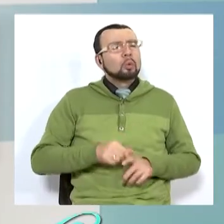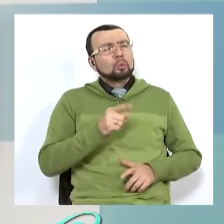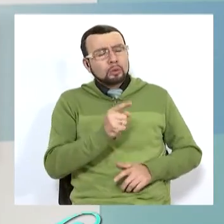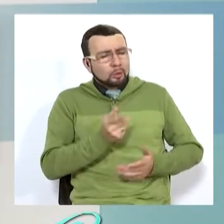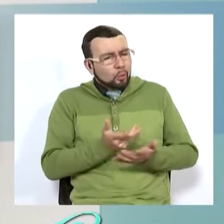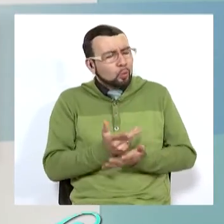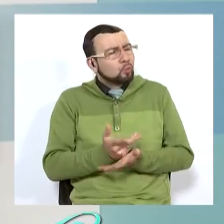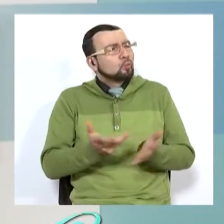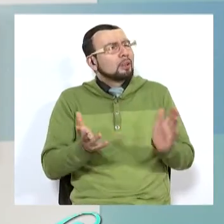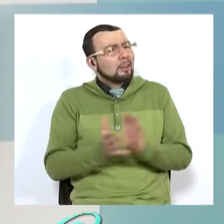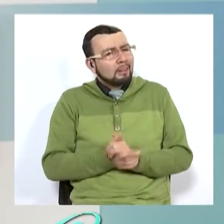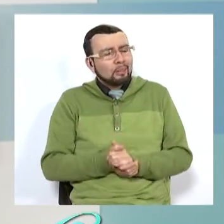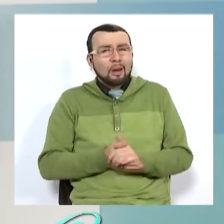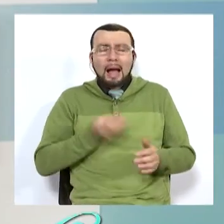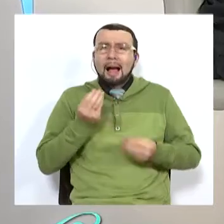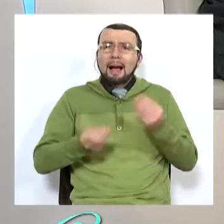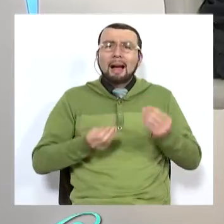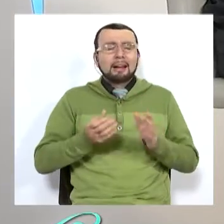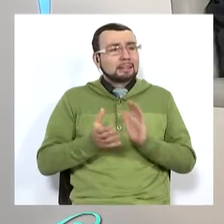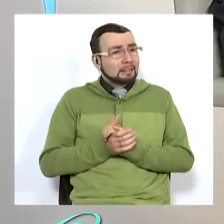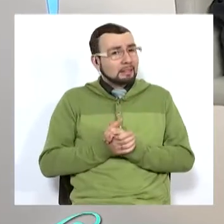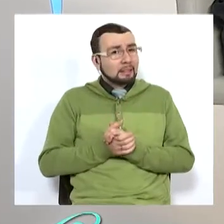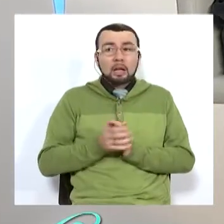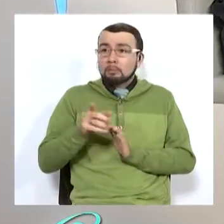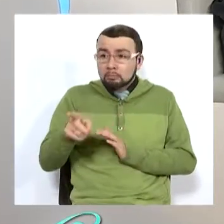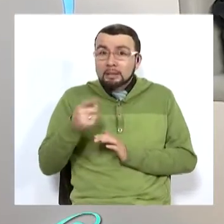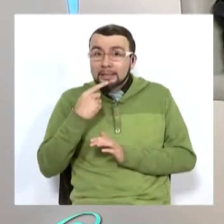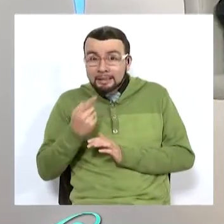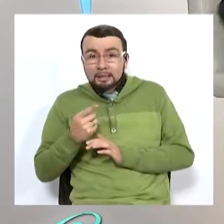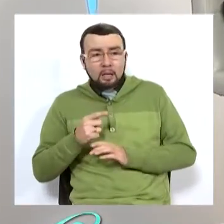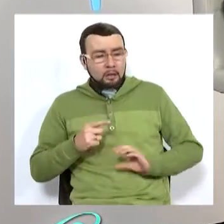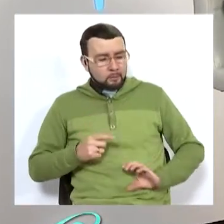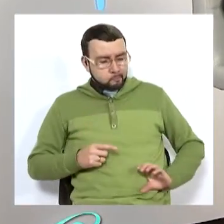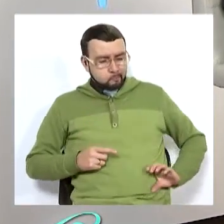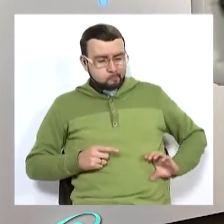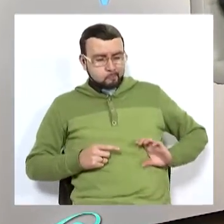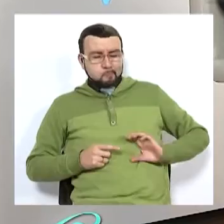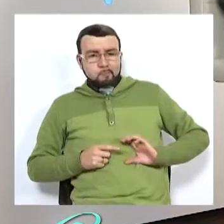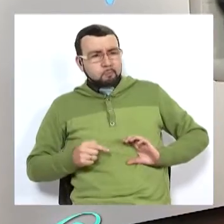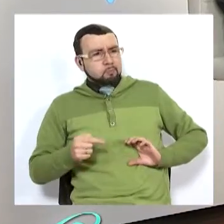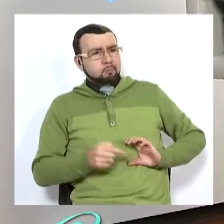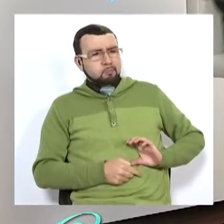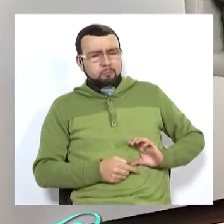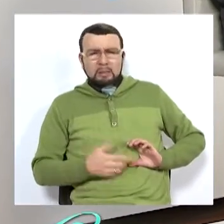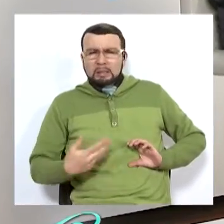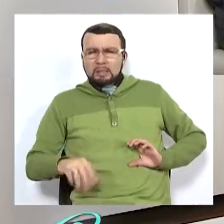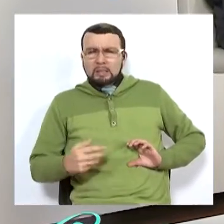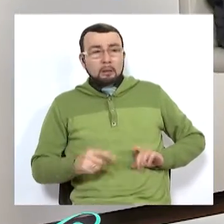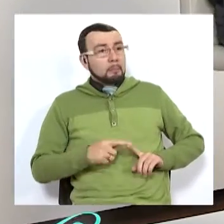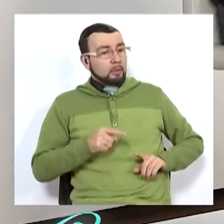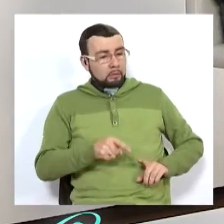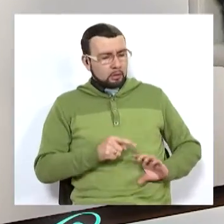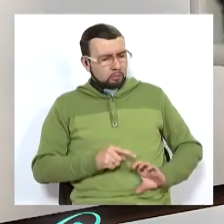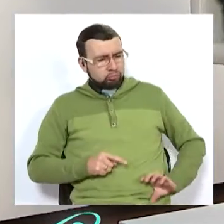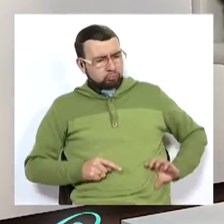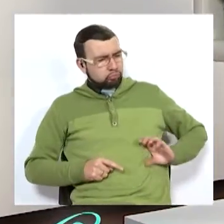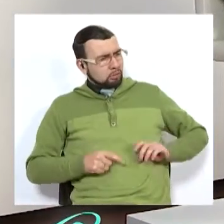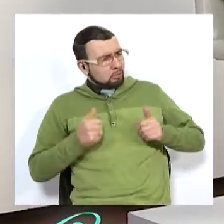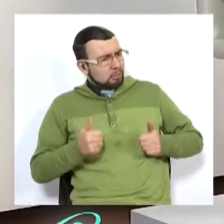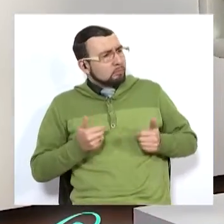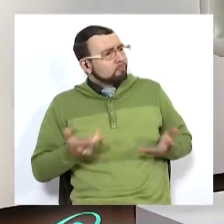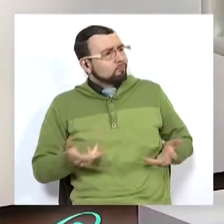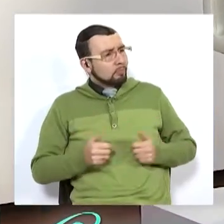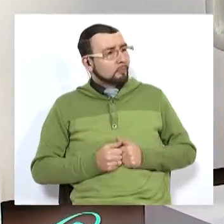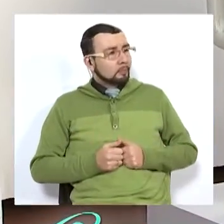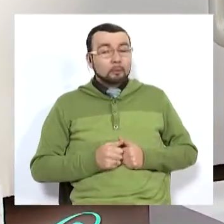diga, nosotros estamos aterrados porque allá le dicen que es colon irritable y él es muy bien del colon. Bueno, yo quiero agradecerle